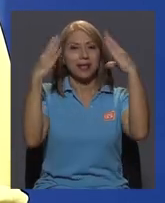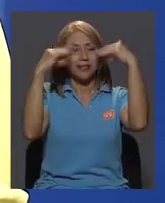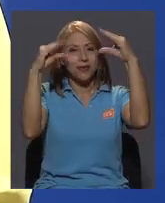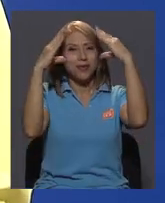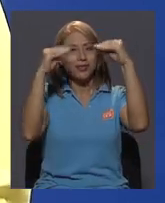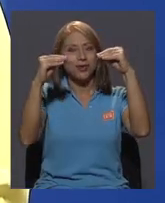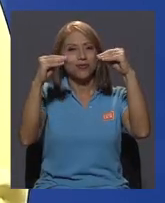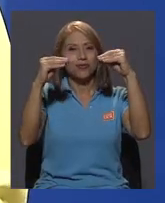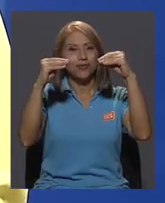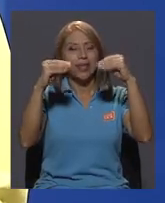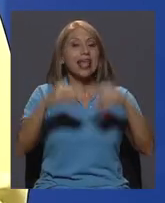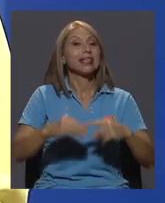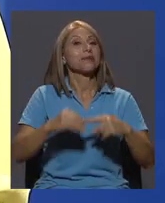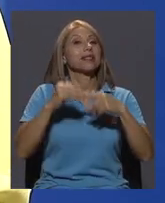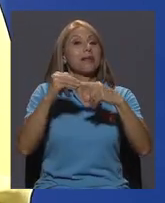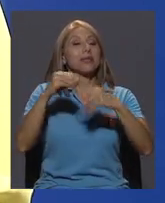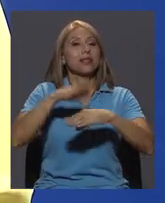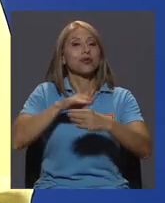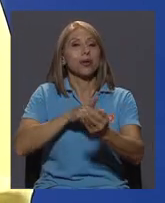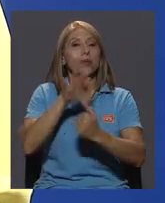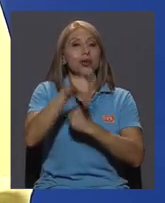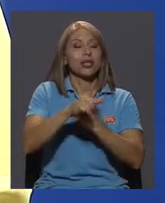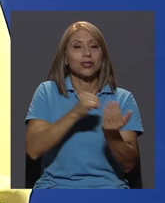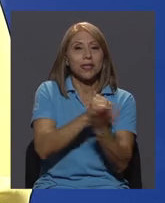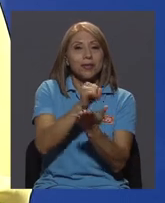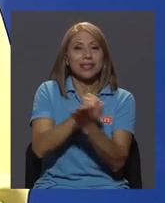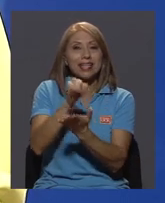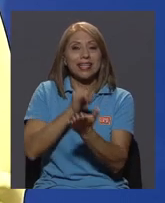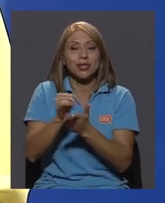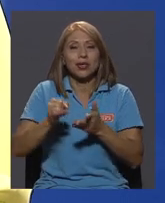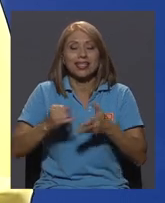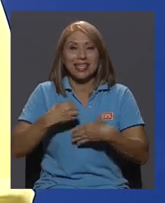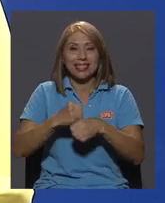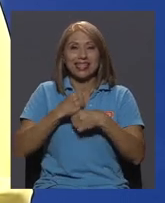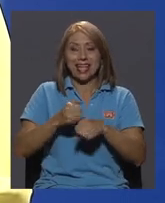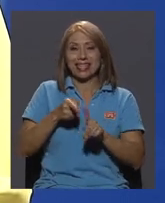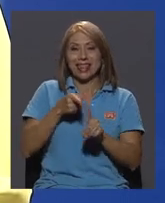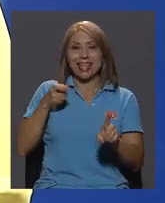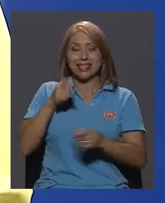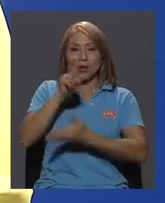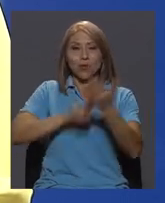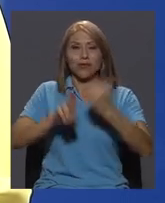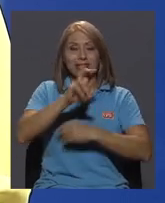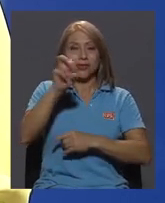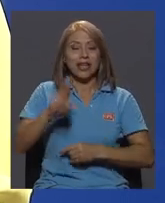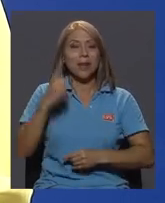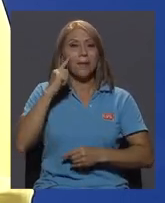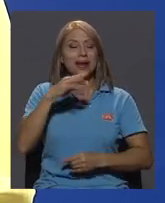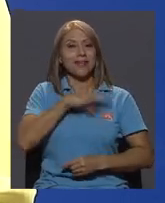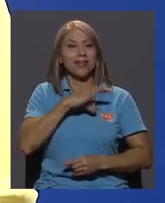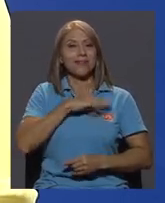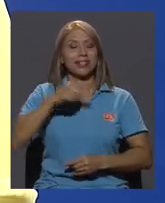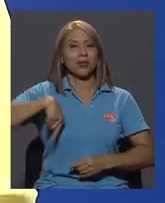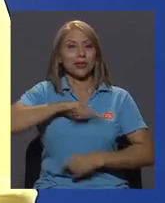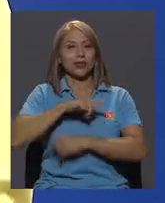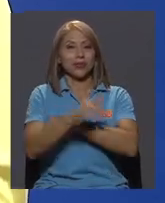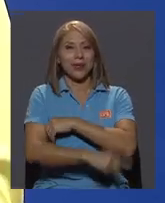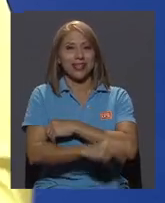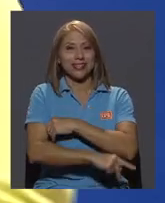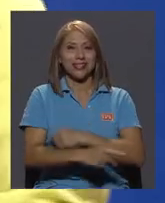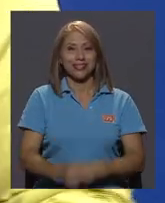información sobre todos los proyectos e investigaciones que se generan desde la universidad de costa rica para el beneficio de nuestro